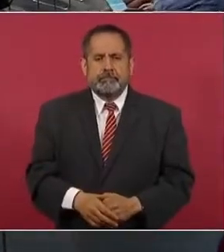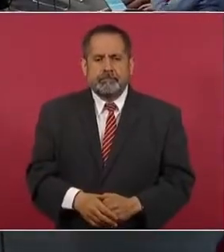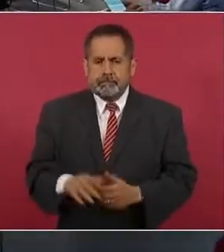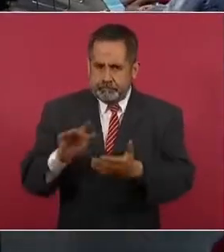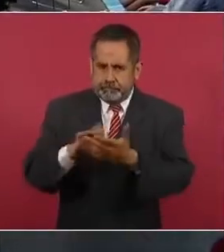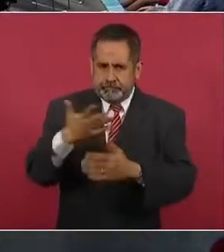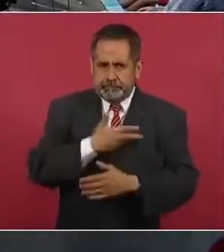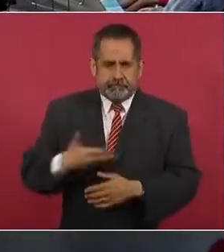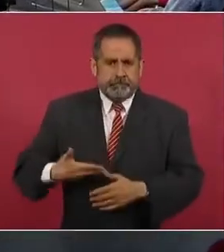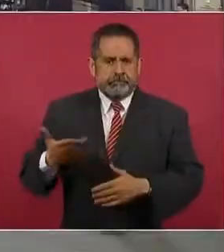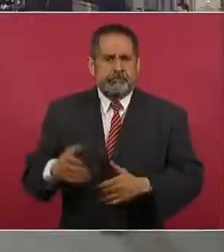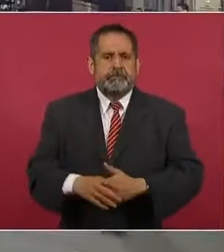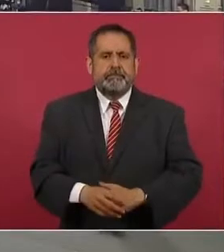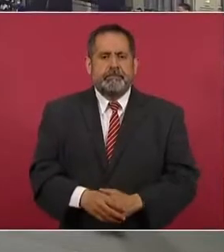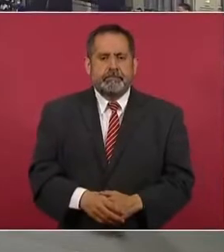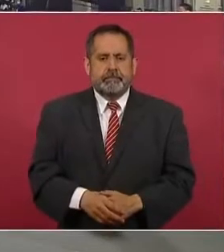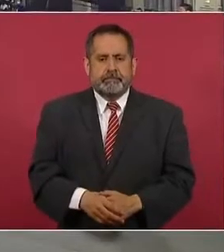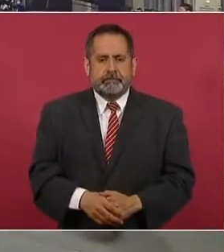Gracias, presidente.